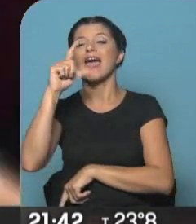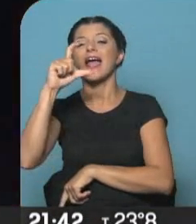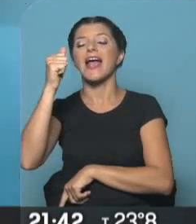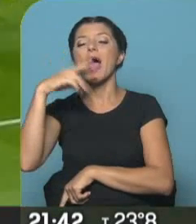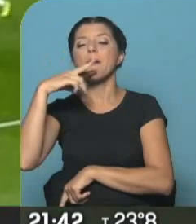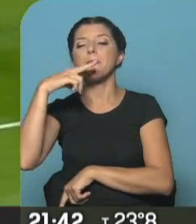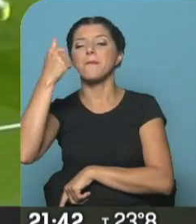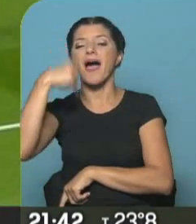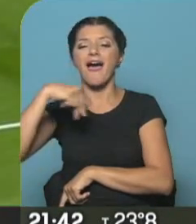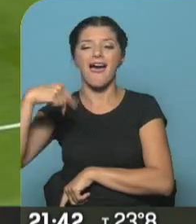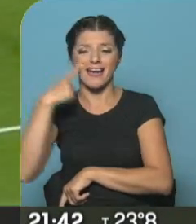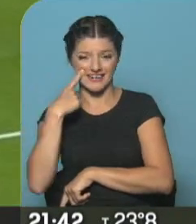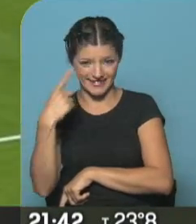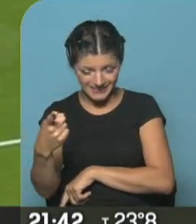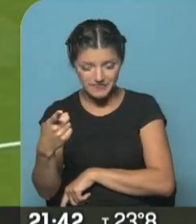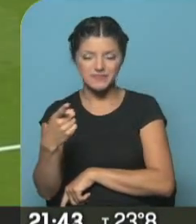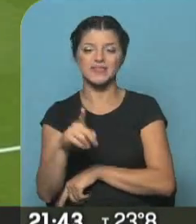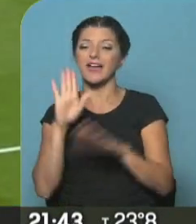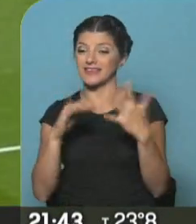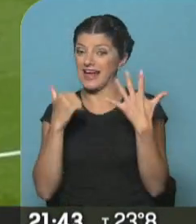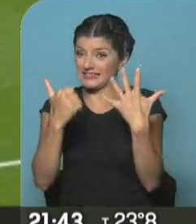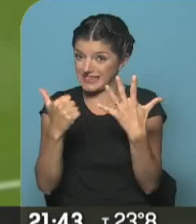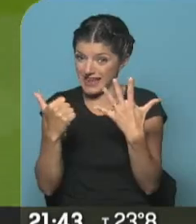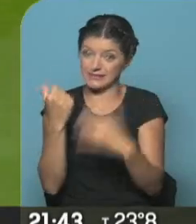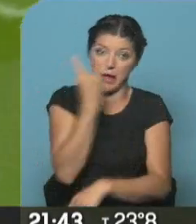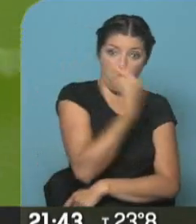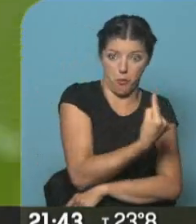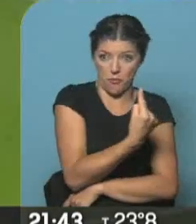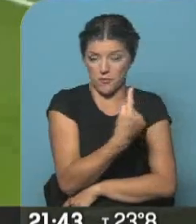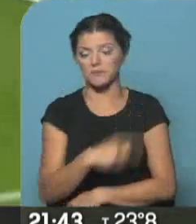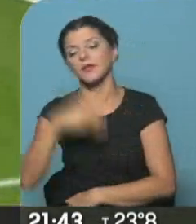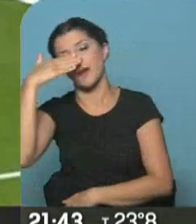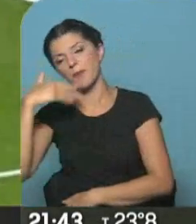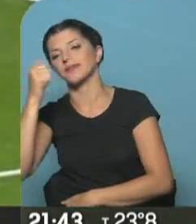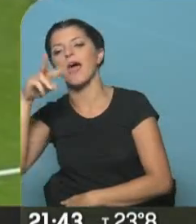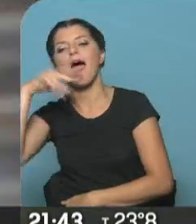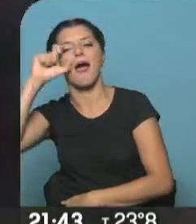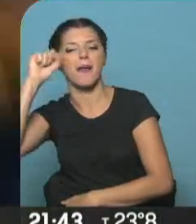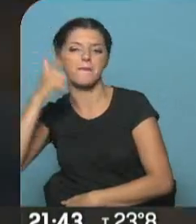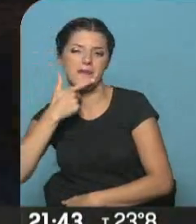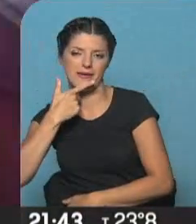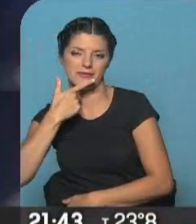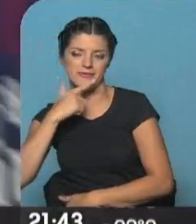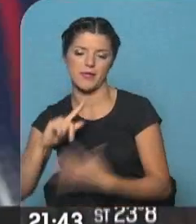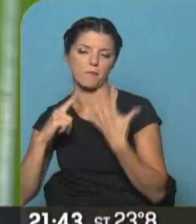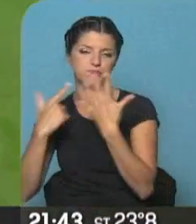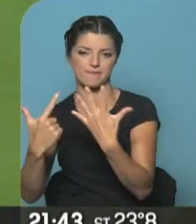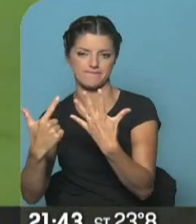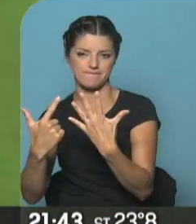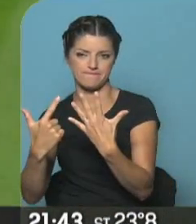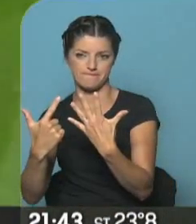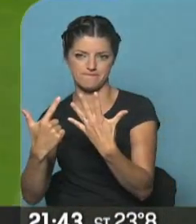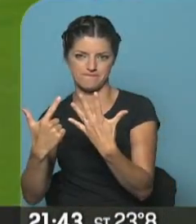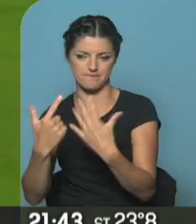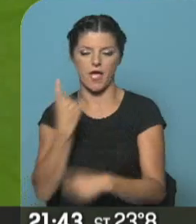adentro, ganaba el Paris Saint-Germain 6-1. Y para decorar, Dani Alves con esta linda bola de derecha ponía el